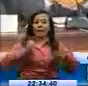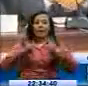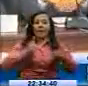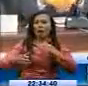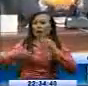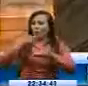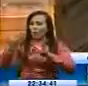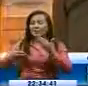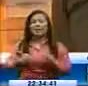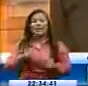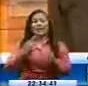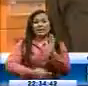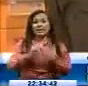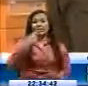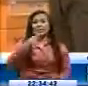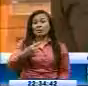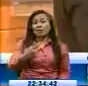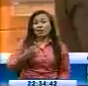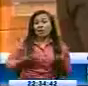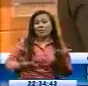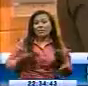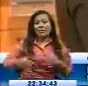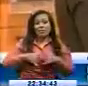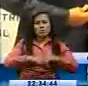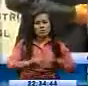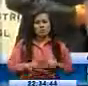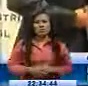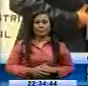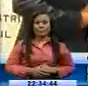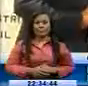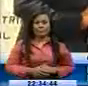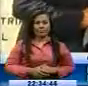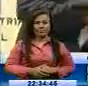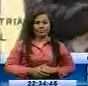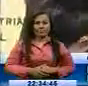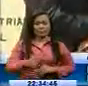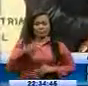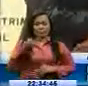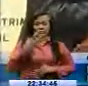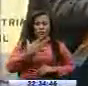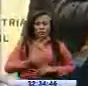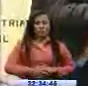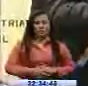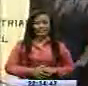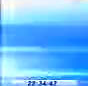que dice sigue siendo de una vía informe jorge escobar